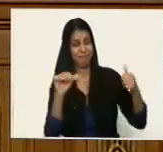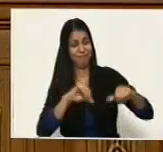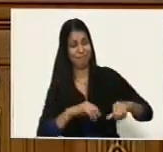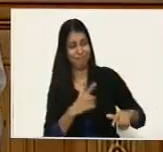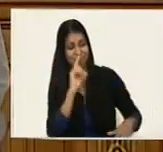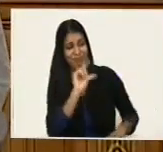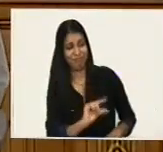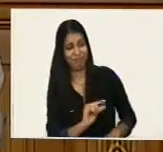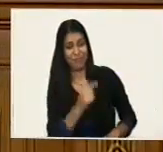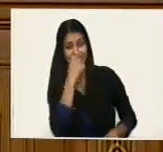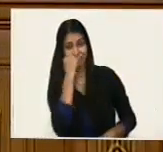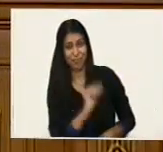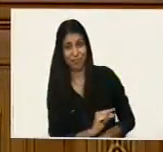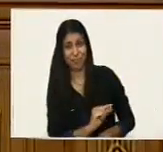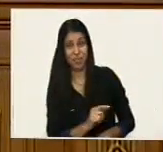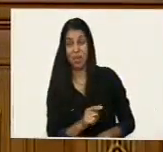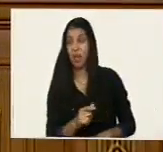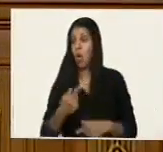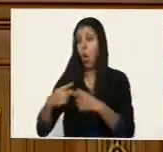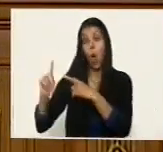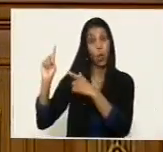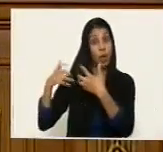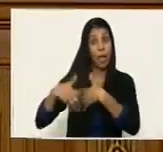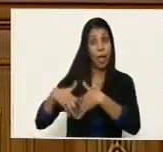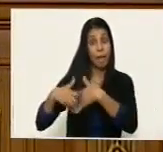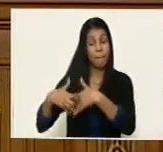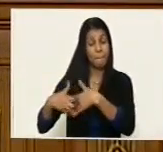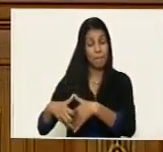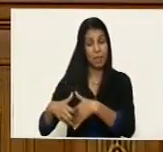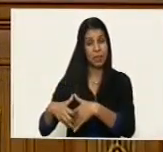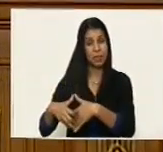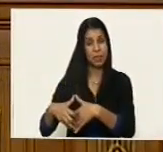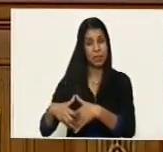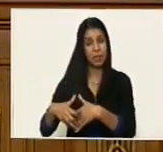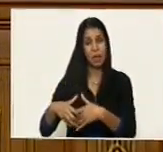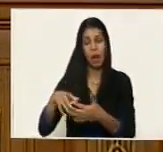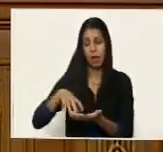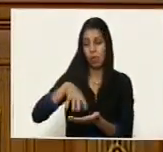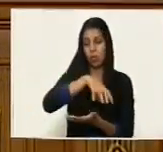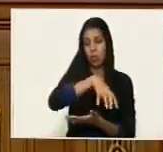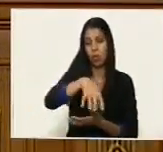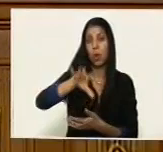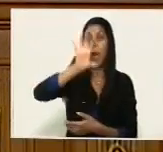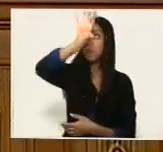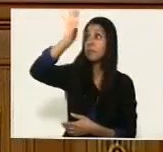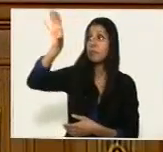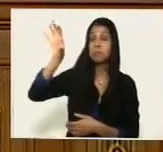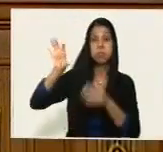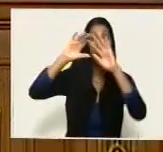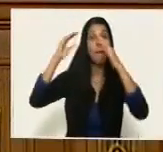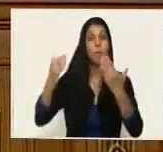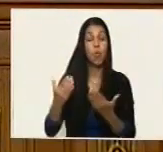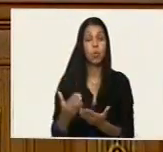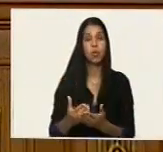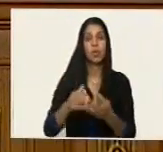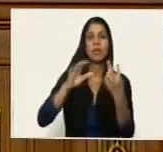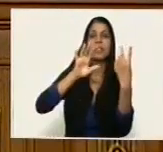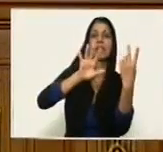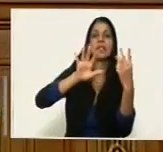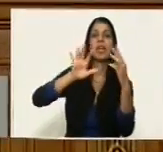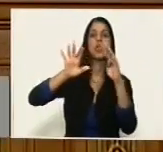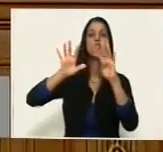110 mil toneladas. Grimsa tiene operaciones en todos los continentes, tiene